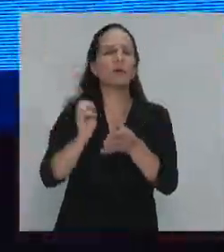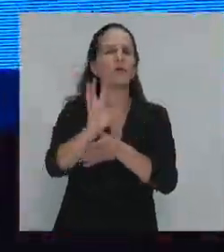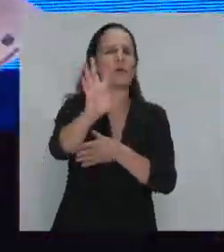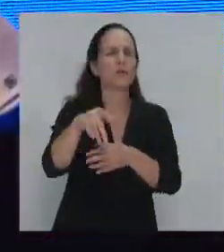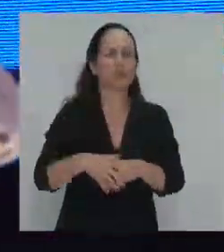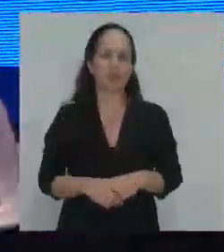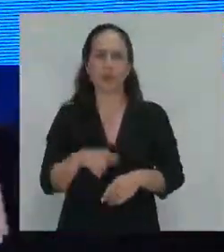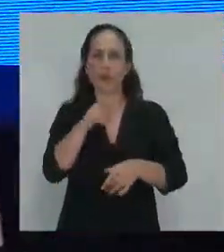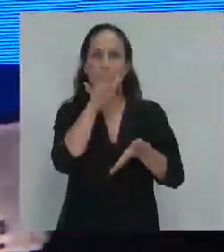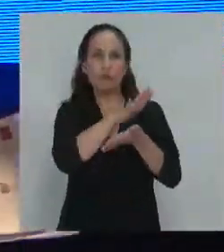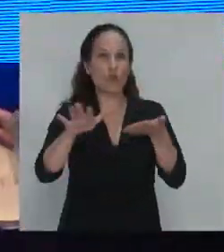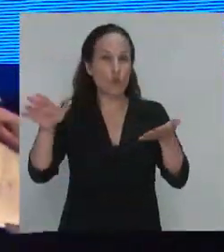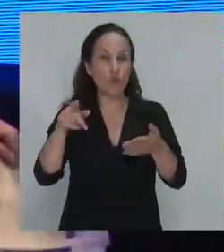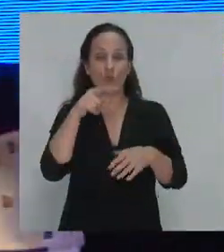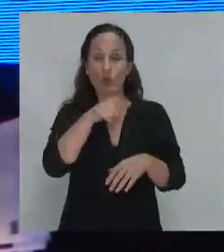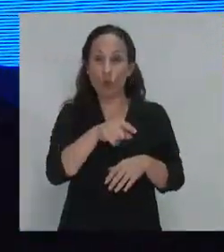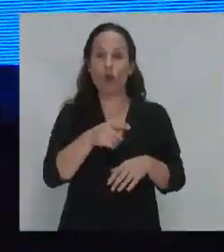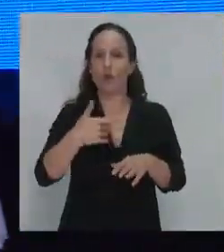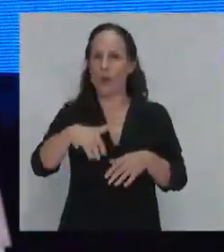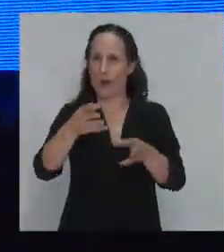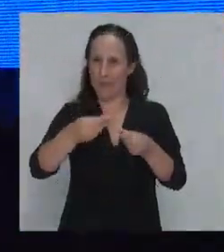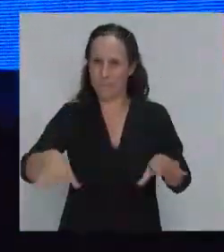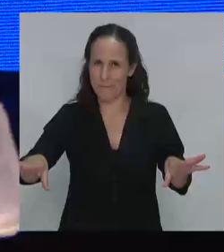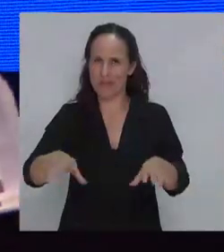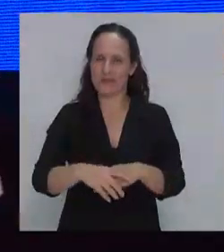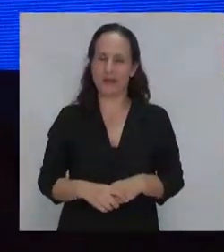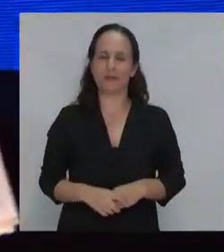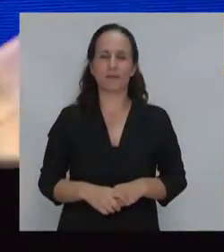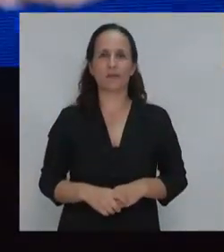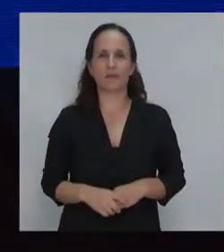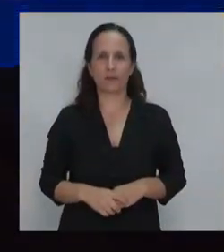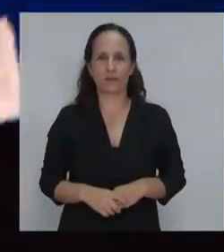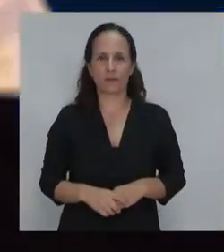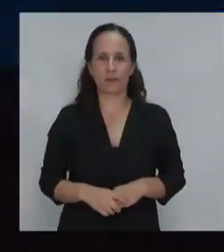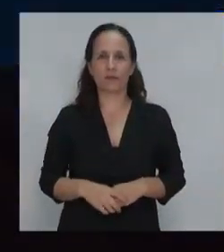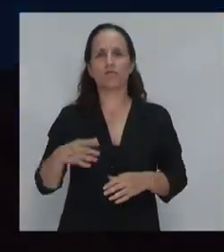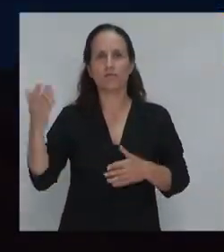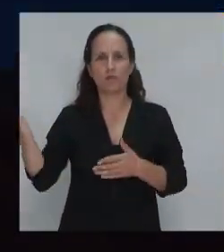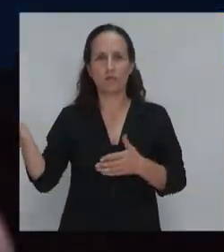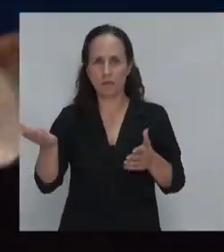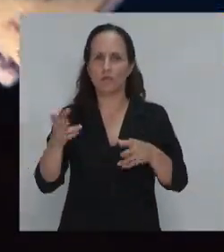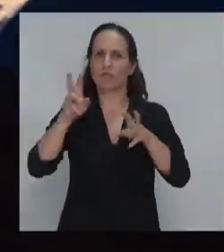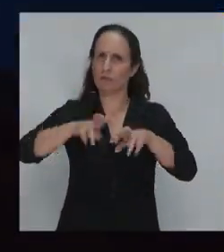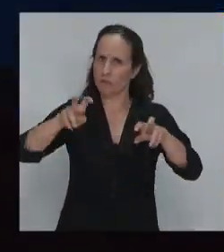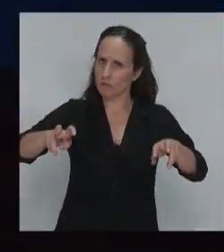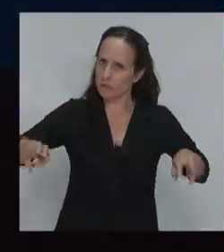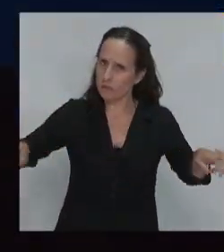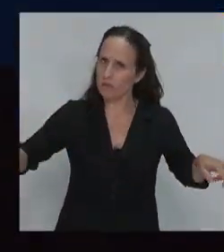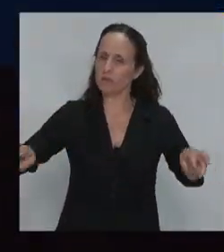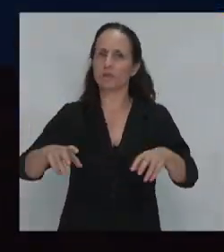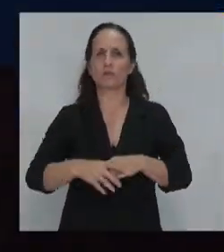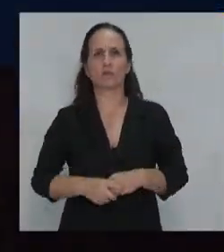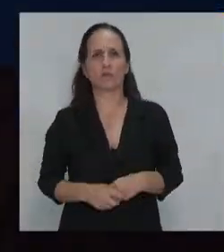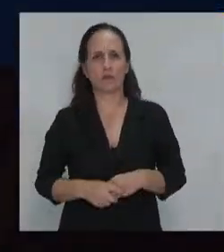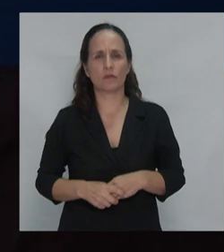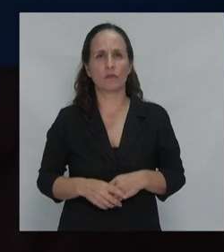este nuevo segmento que vamos a estar arrancando. Mientras, los invito a que se vayan ubicando nuevamente en sus lugares, a